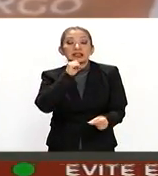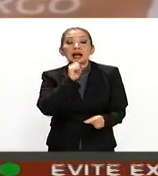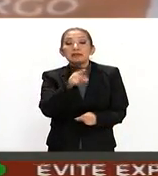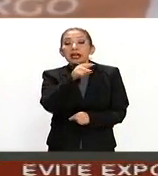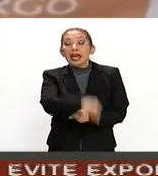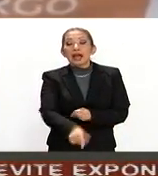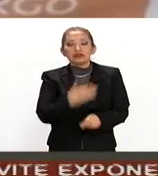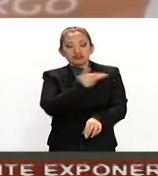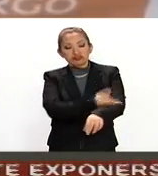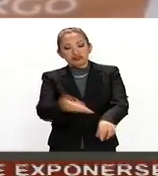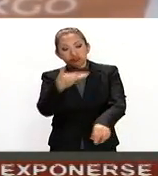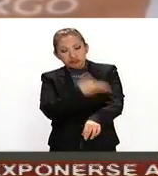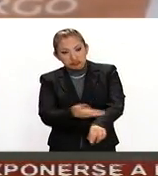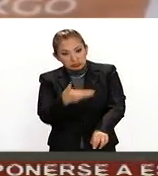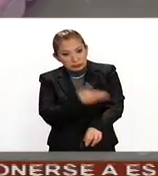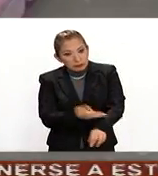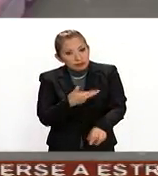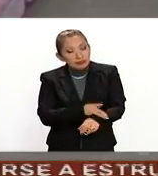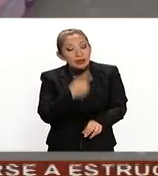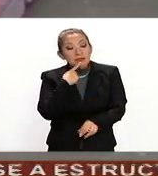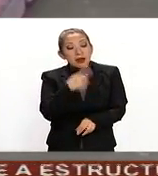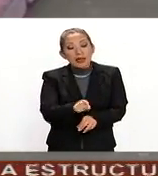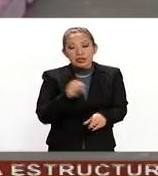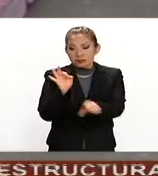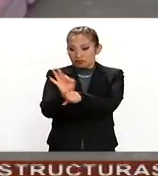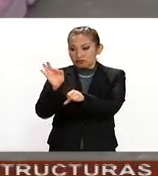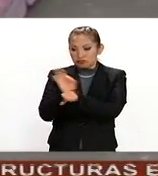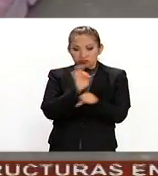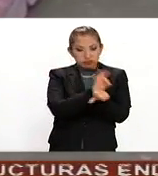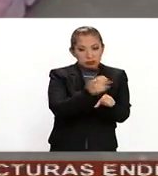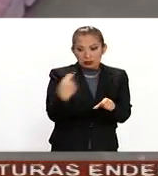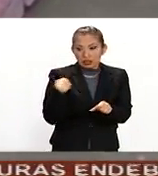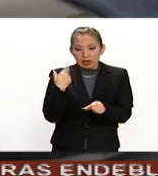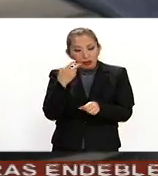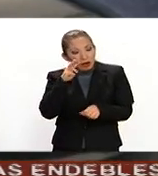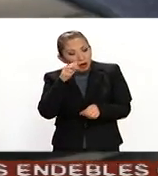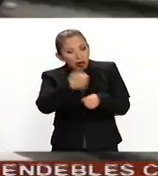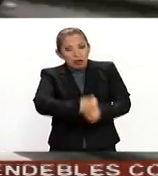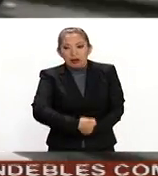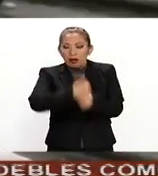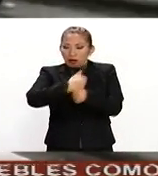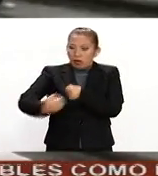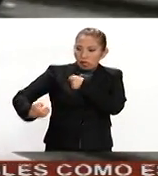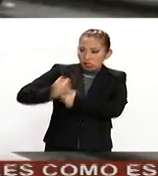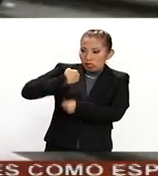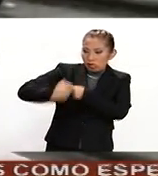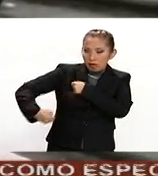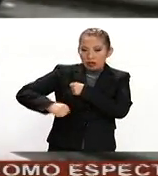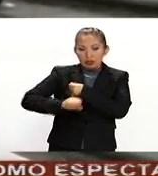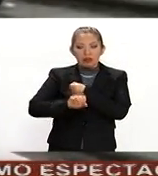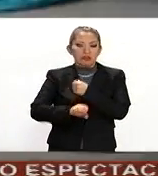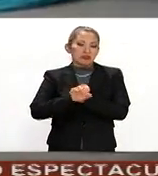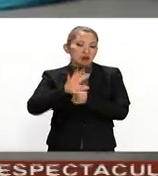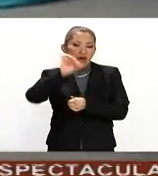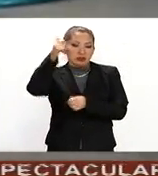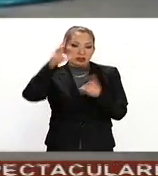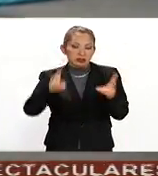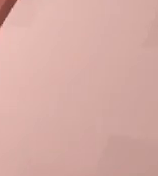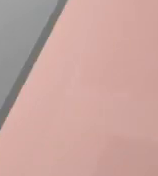como tramitar órdenes de protección a quienes sean víctimas de la violencia, entre otras